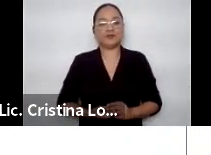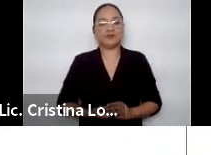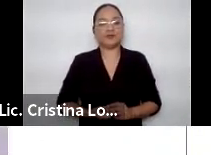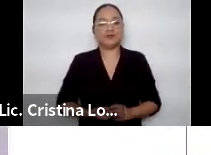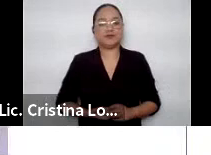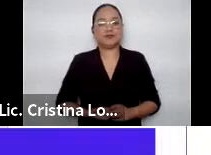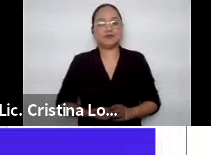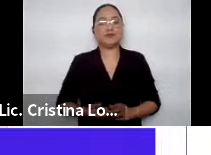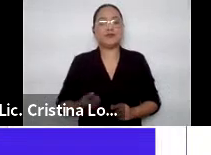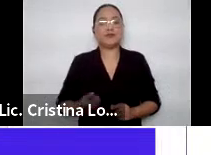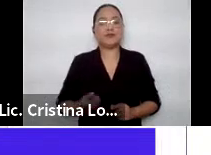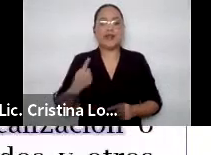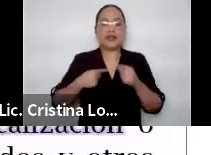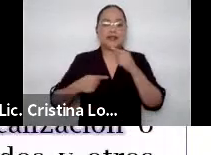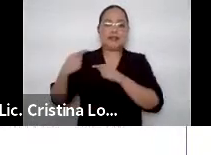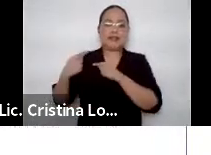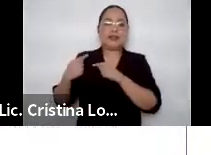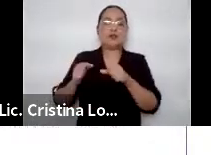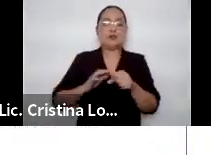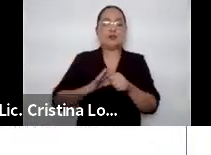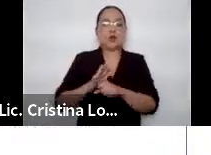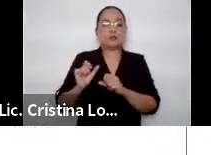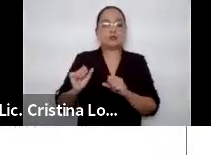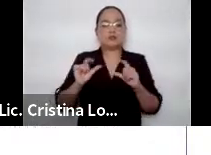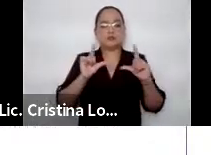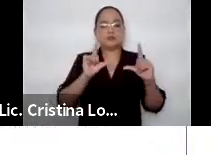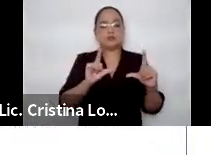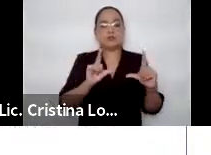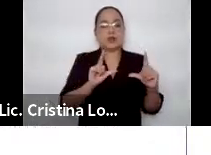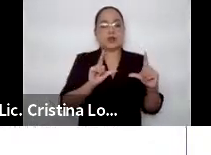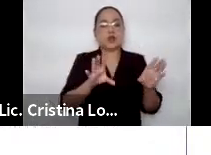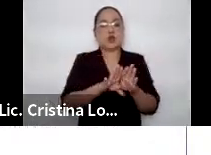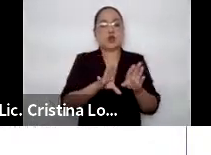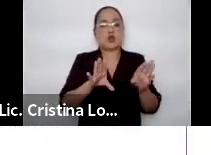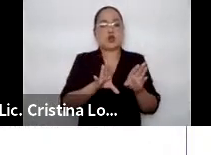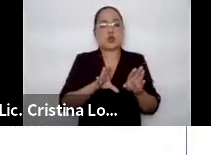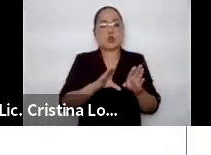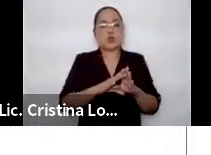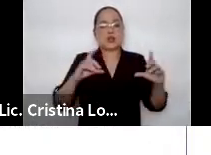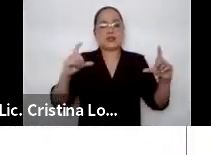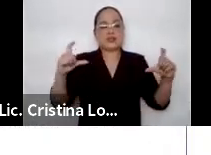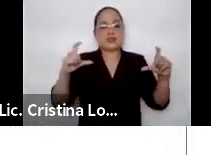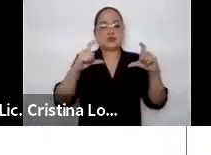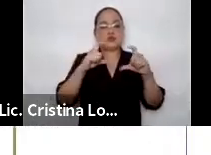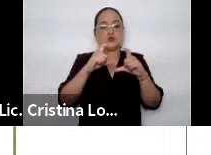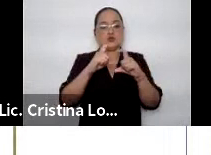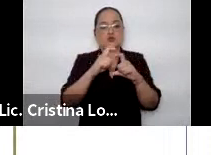Vamos a regresar a los círculos de la obligatoriedad.